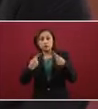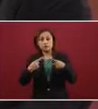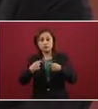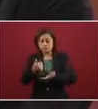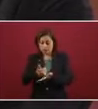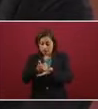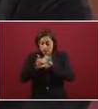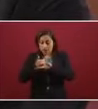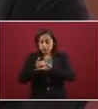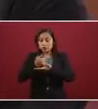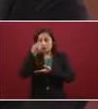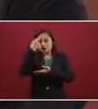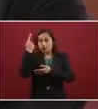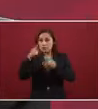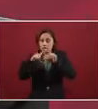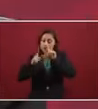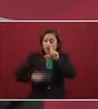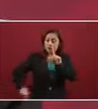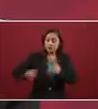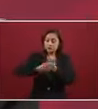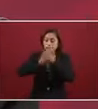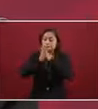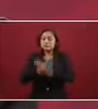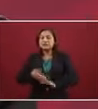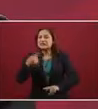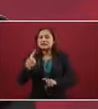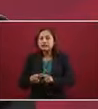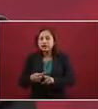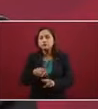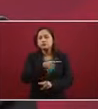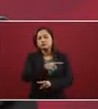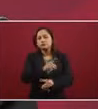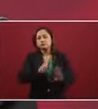país? Diría sin duda las Fuerzas Armadas.